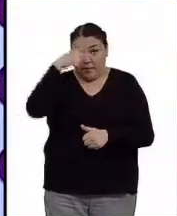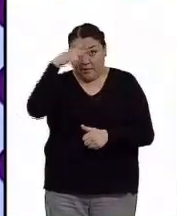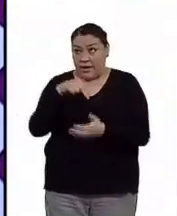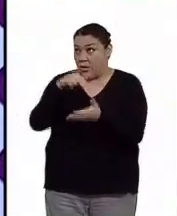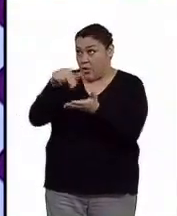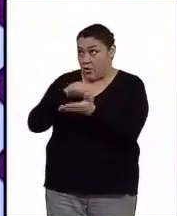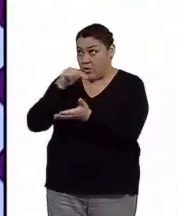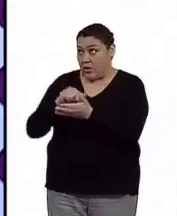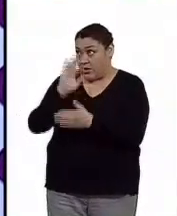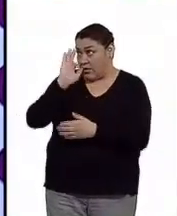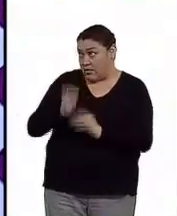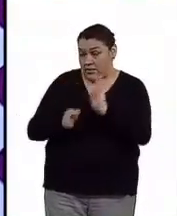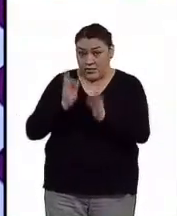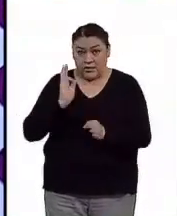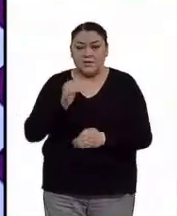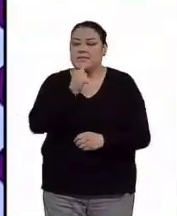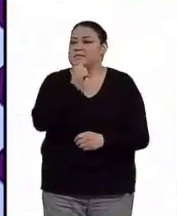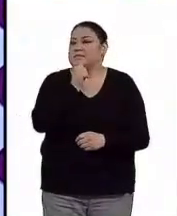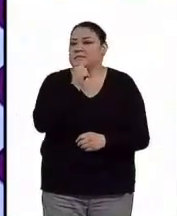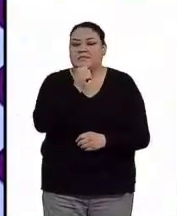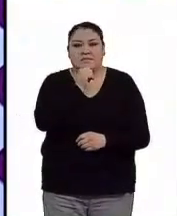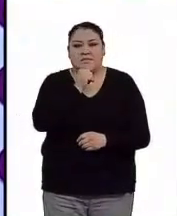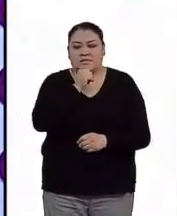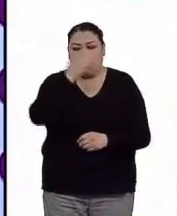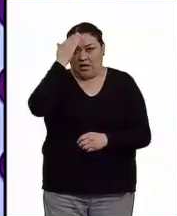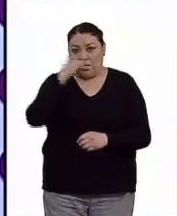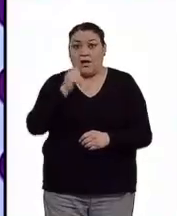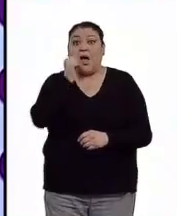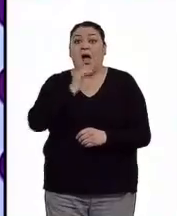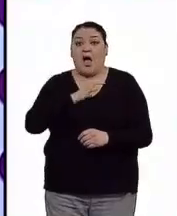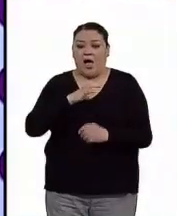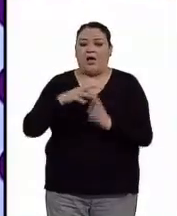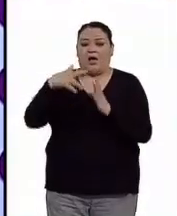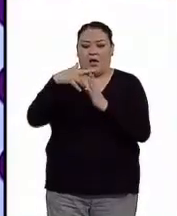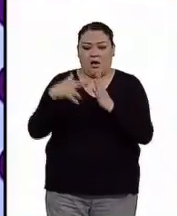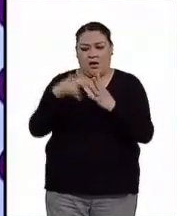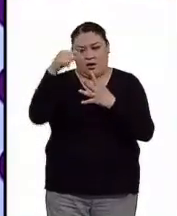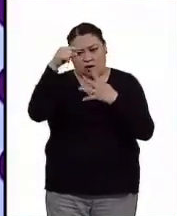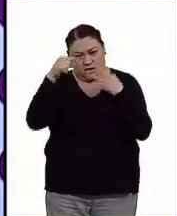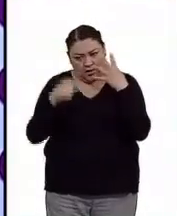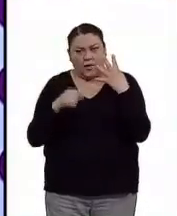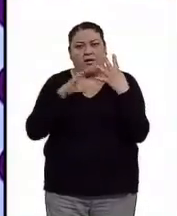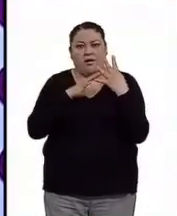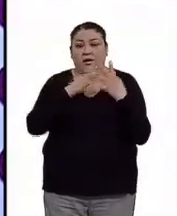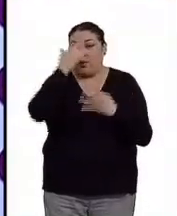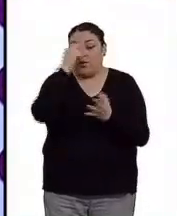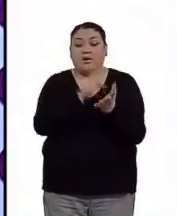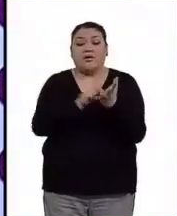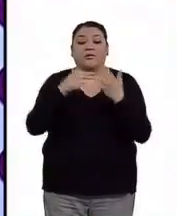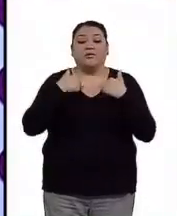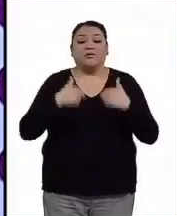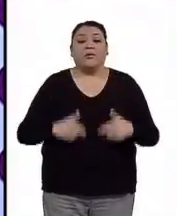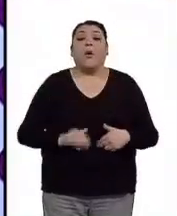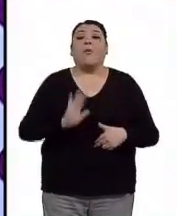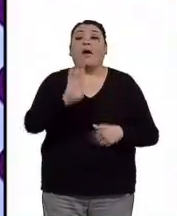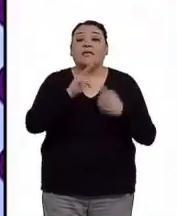Estado mexicano, en donde se aborda cuál deben de ser las normas mínimas. Recordemos que siempre los derechos humanos son los pisos mínimos que se deben